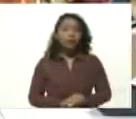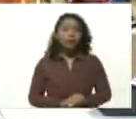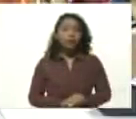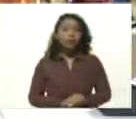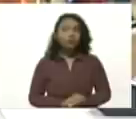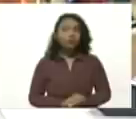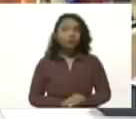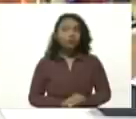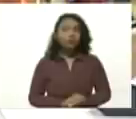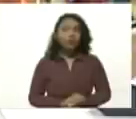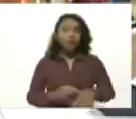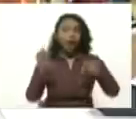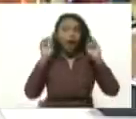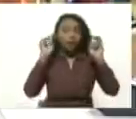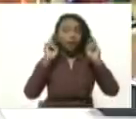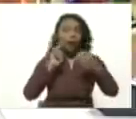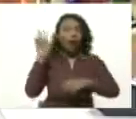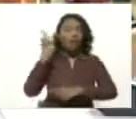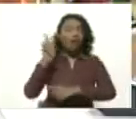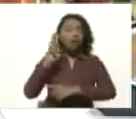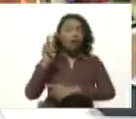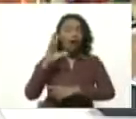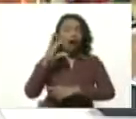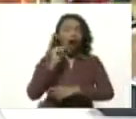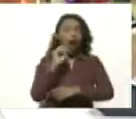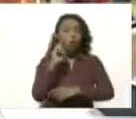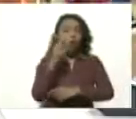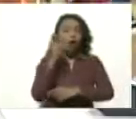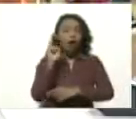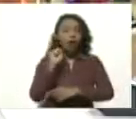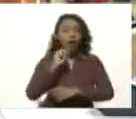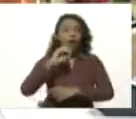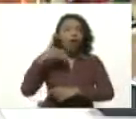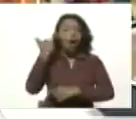en el Magdalena, en el Valle del Cauca y en La Guajira.